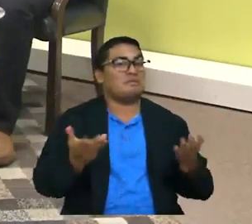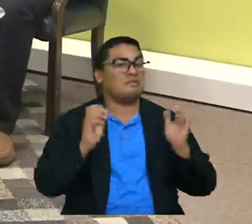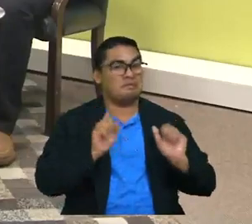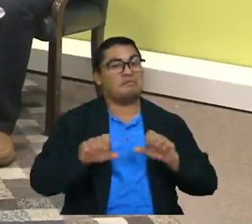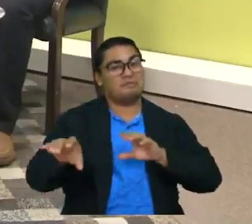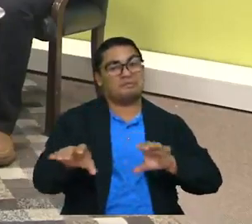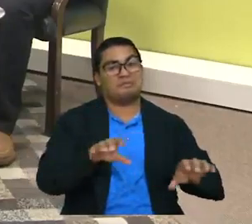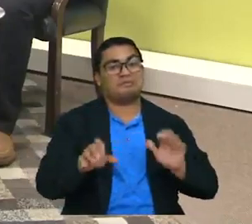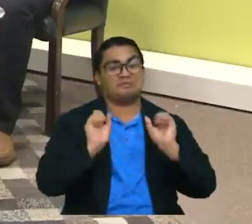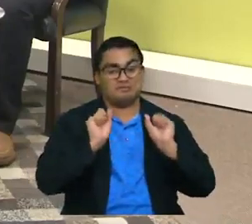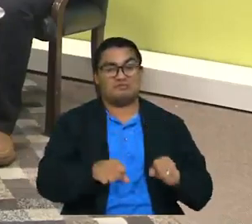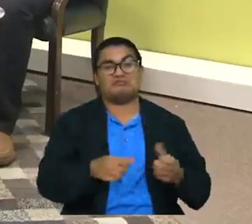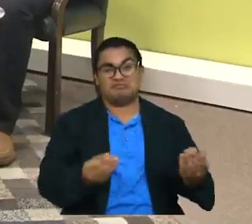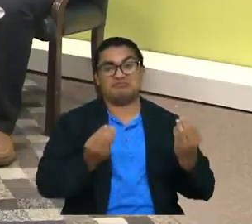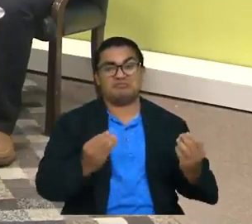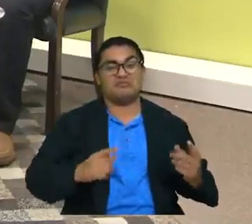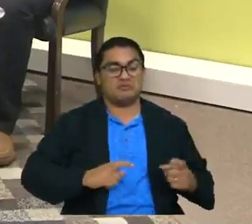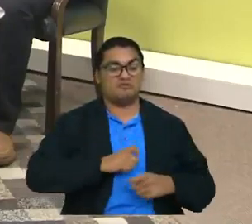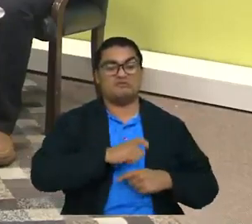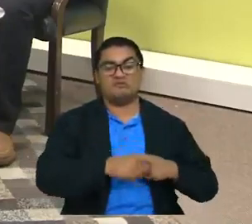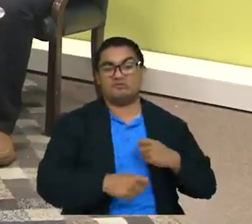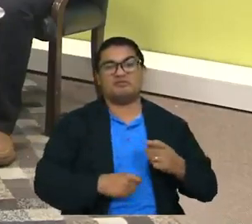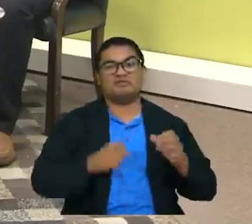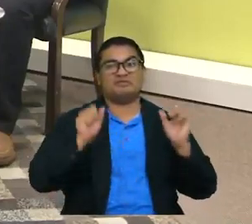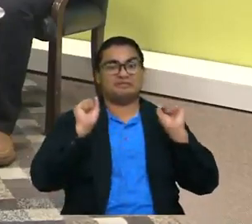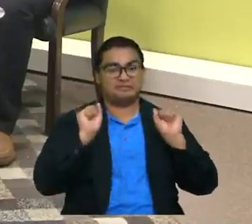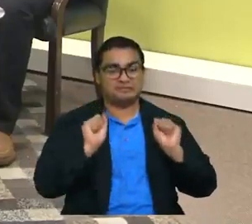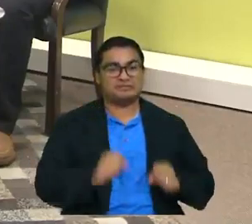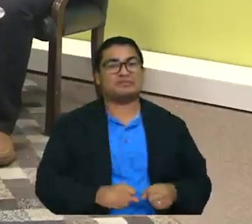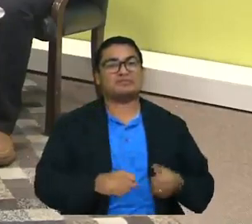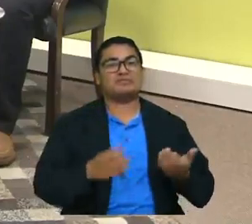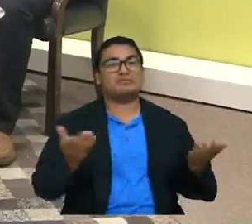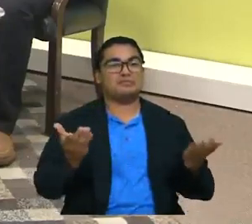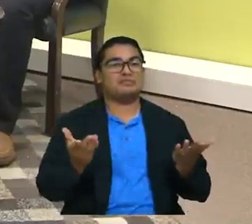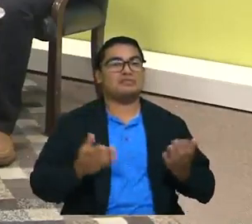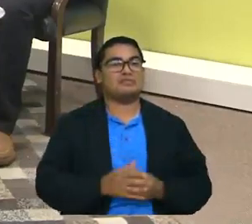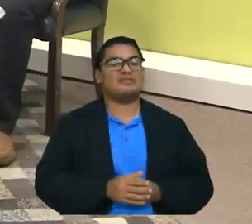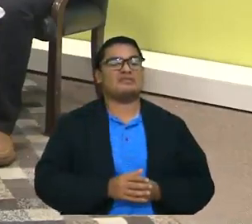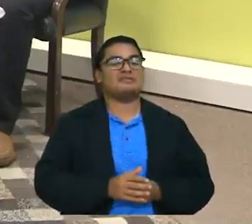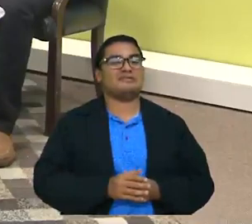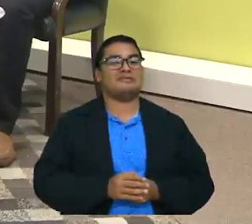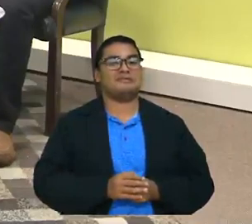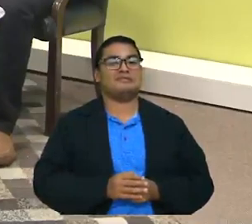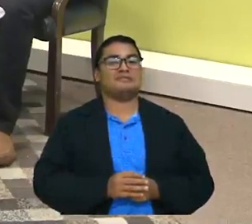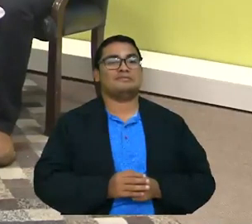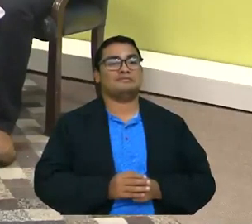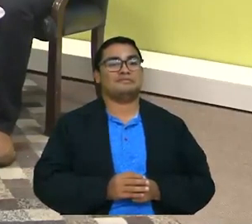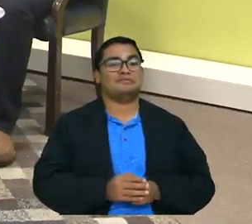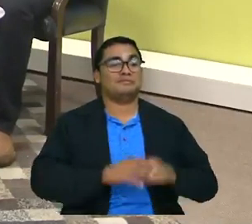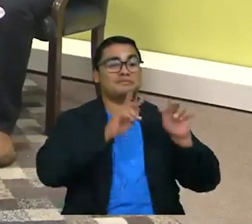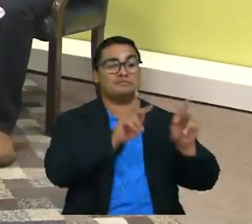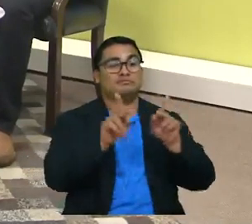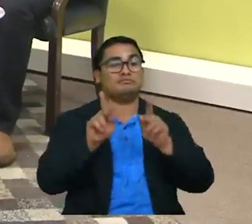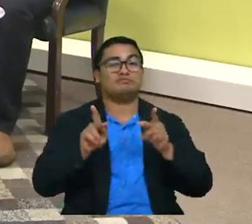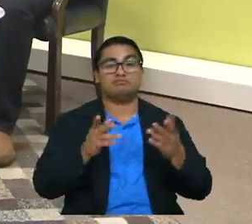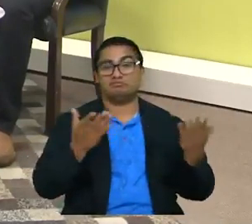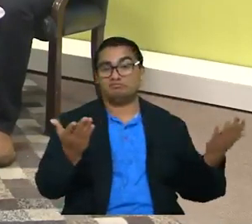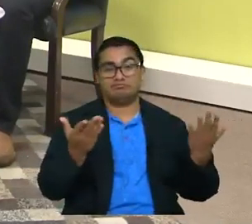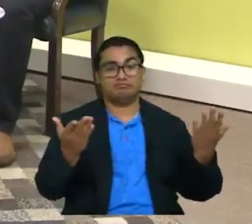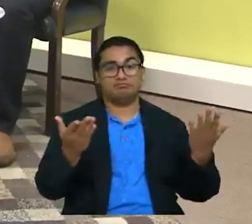actividad están más expuestos a contraer parásitos externos? Sí, de hecho, el ser humano